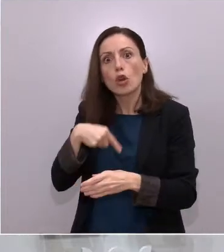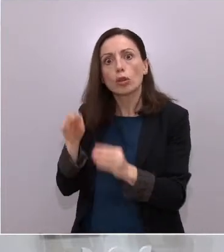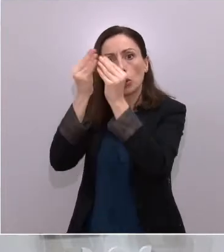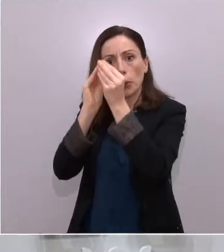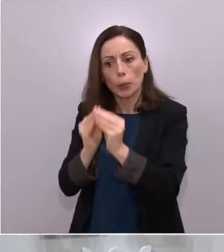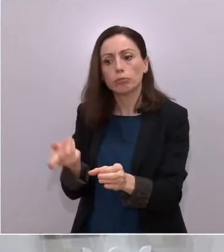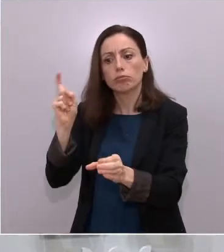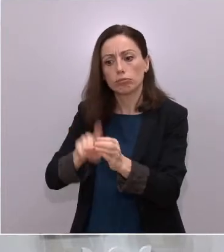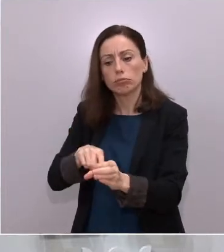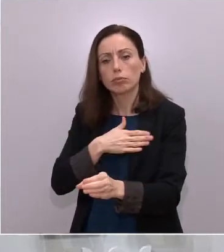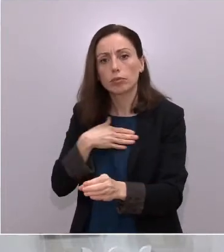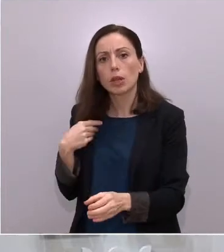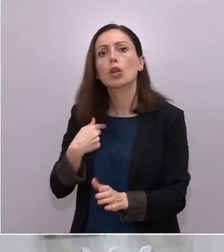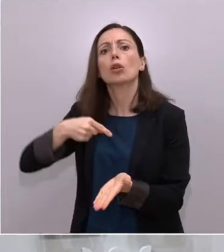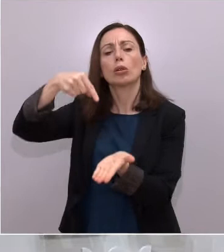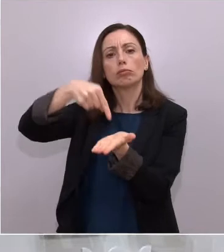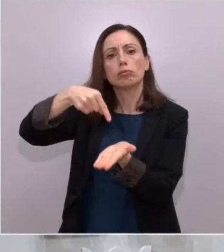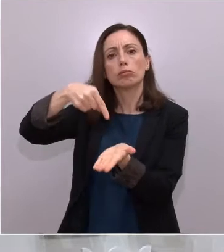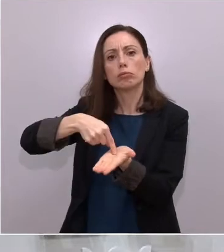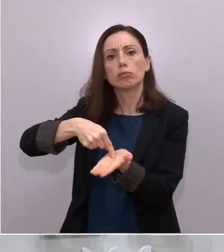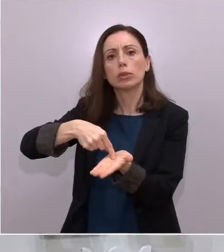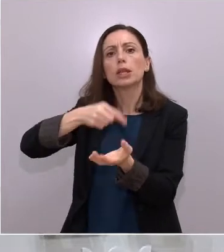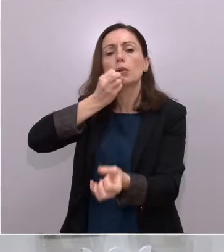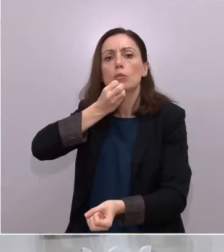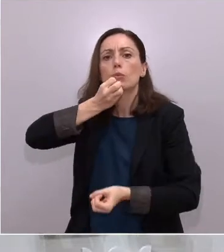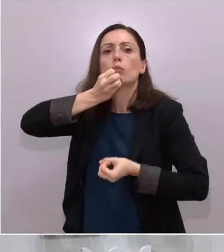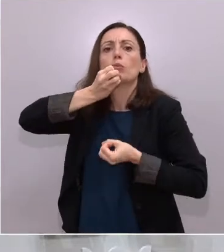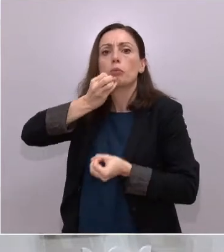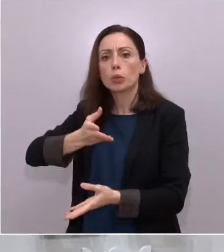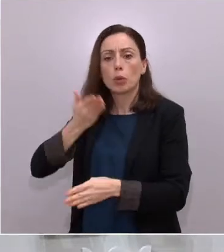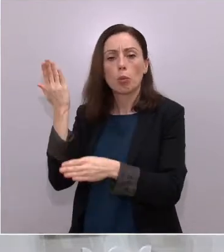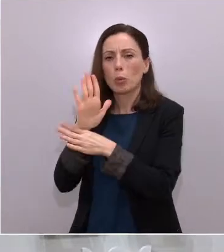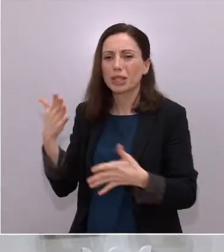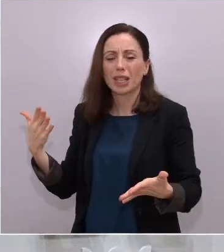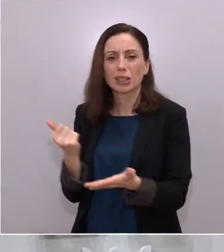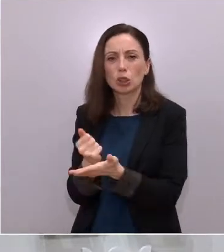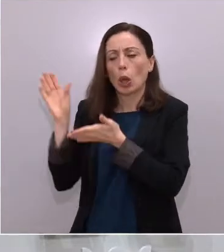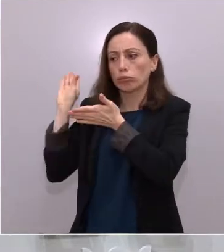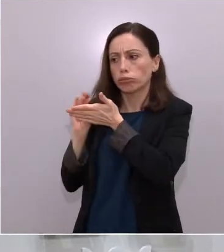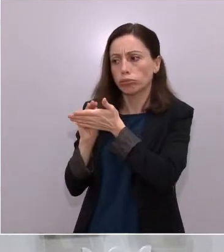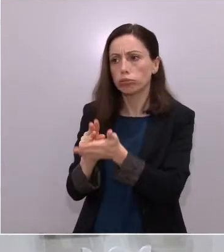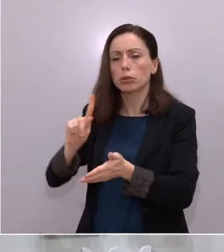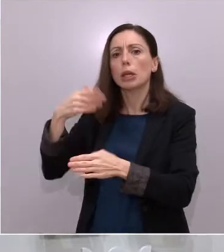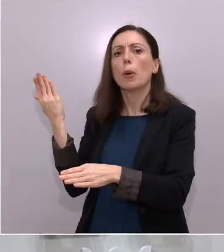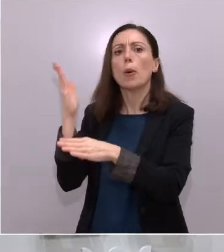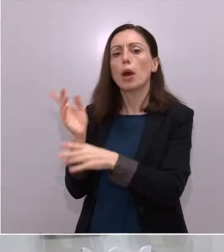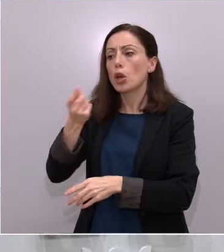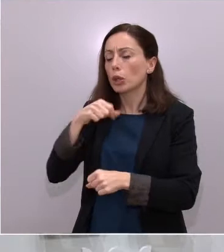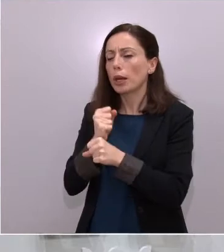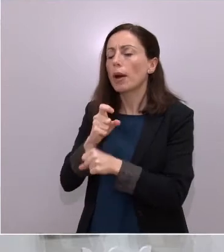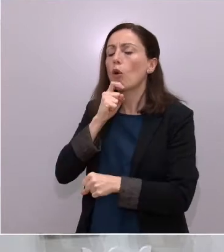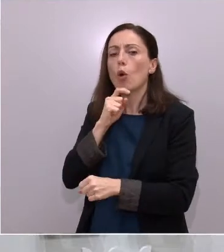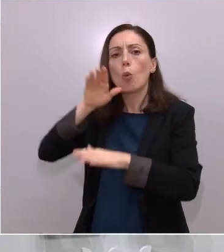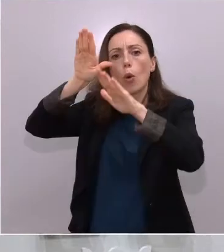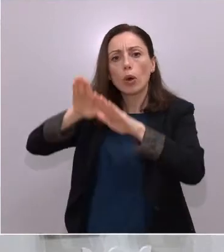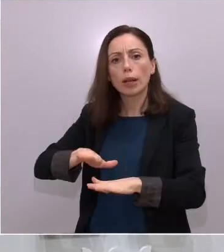elaboración. Seremos exigentes y trasladaremos todos nuestros planteamientos. Actuaremos con lealtad y en